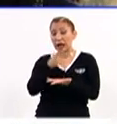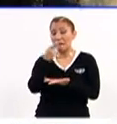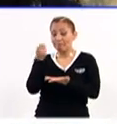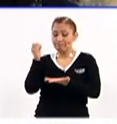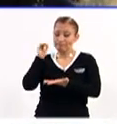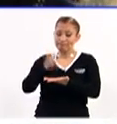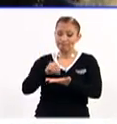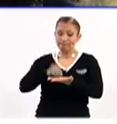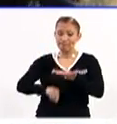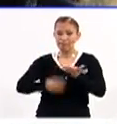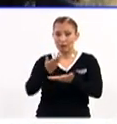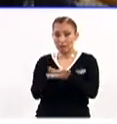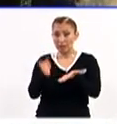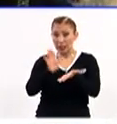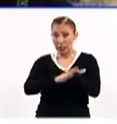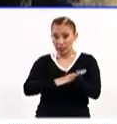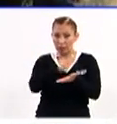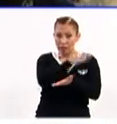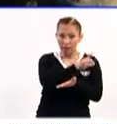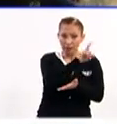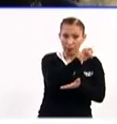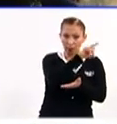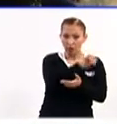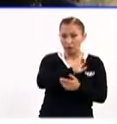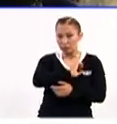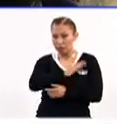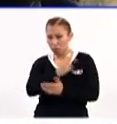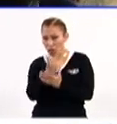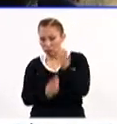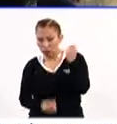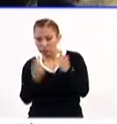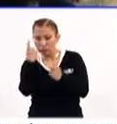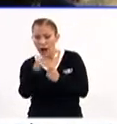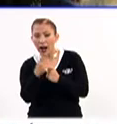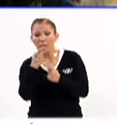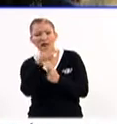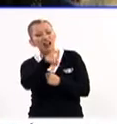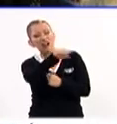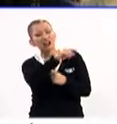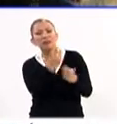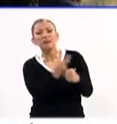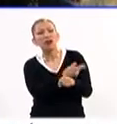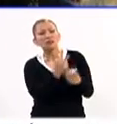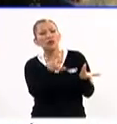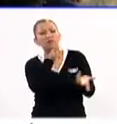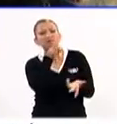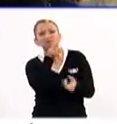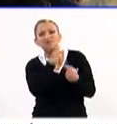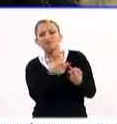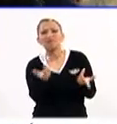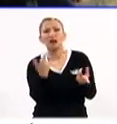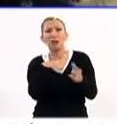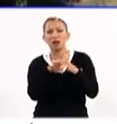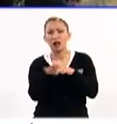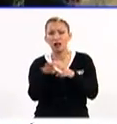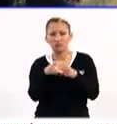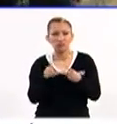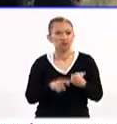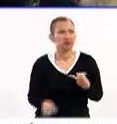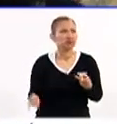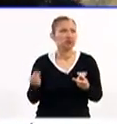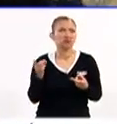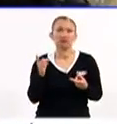palabra bilingüe, tanto en zapoteco como en español, pues para hablar de situaciones que nos están preocupando, ¿no? La